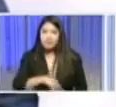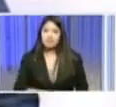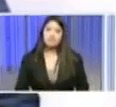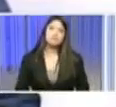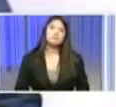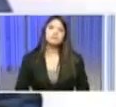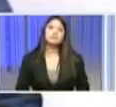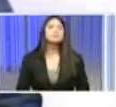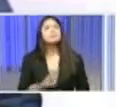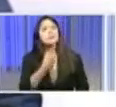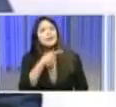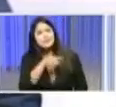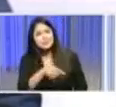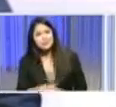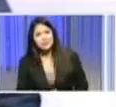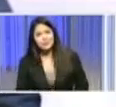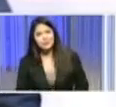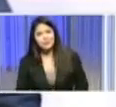¿Qué dices tú?